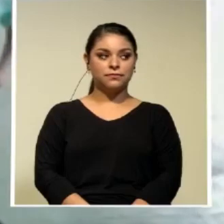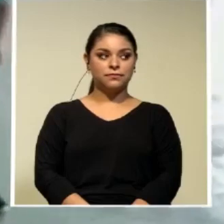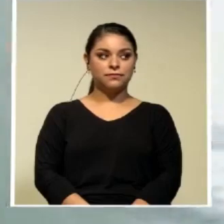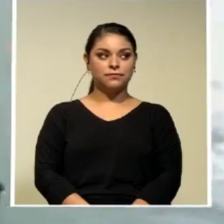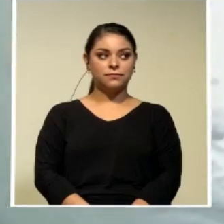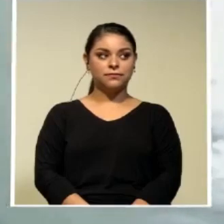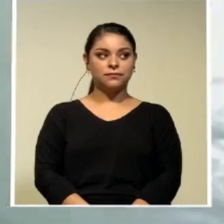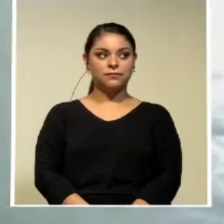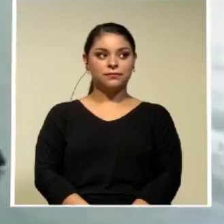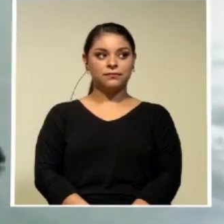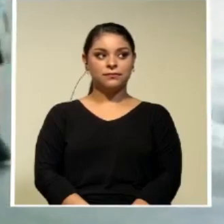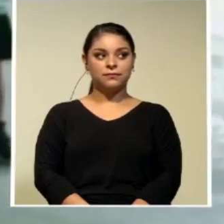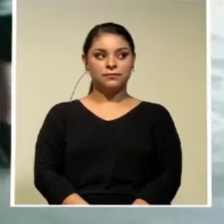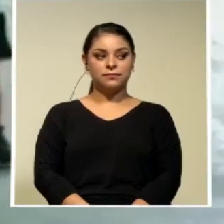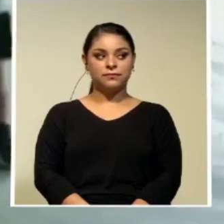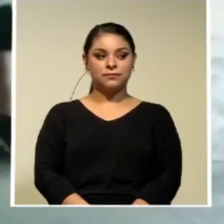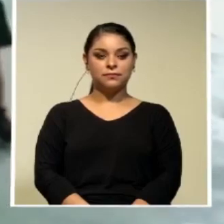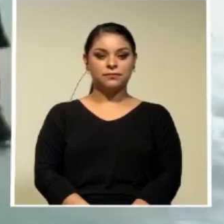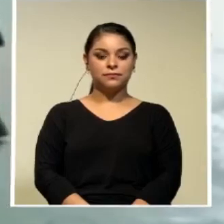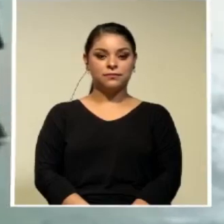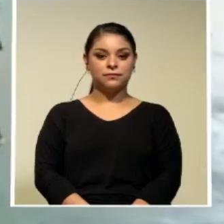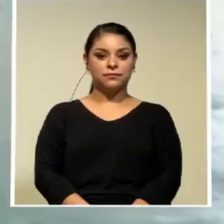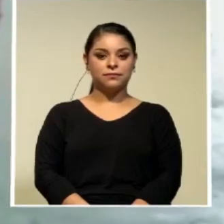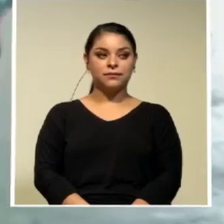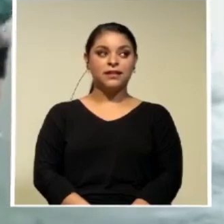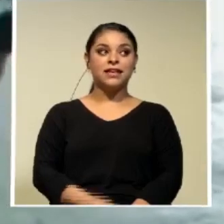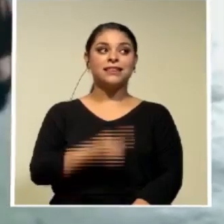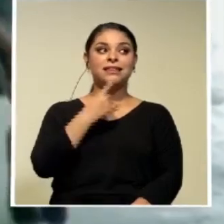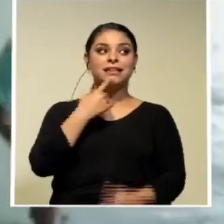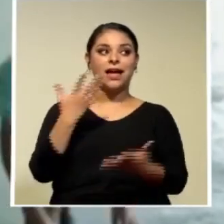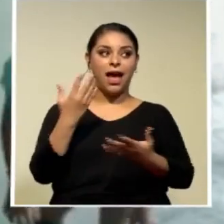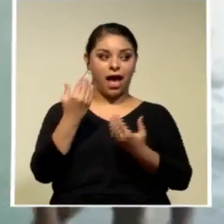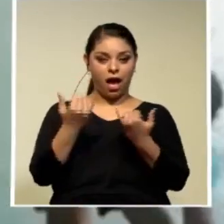Jacadi sautait comme un lapin.